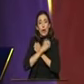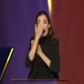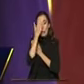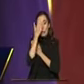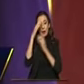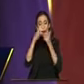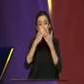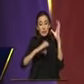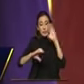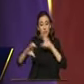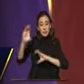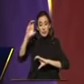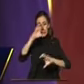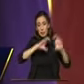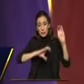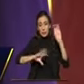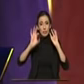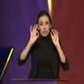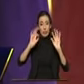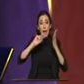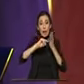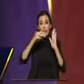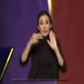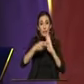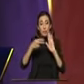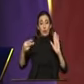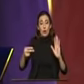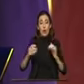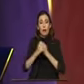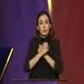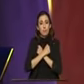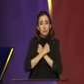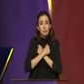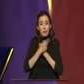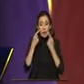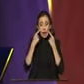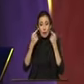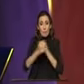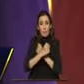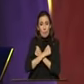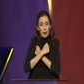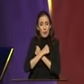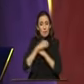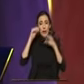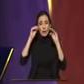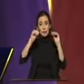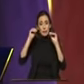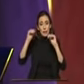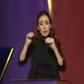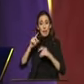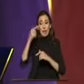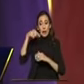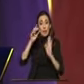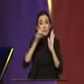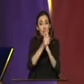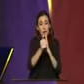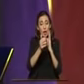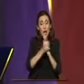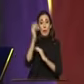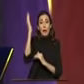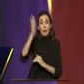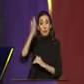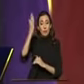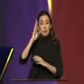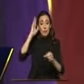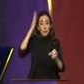conocimiento, amar la ciencia de punta, la tecnología de última generación, amar el conocimiento. Ese es el propósito